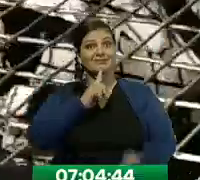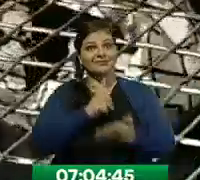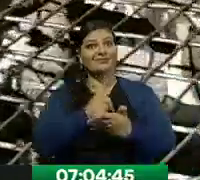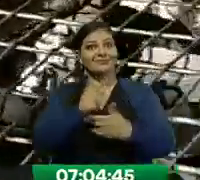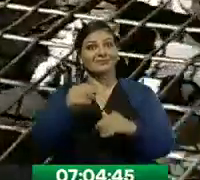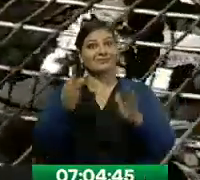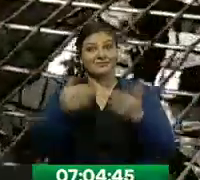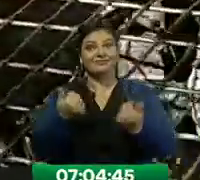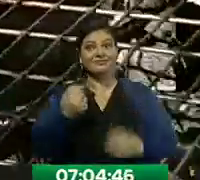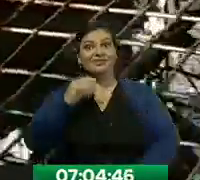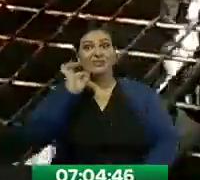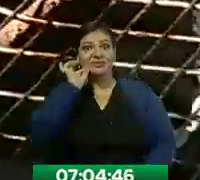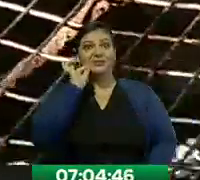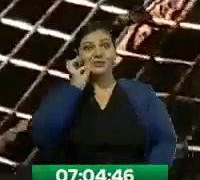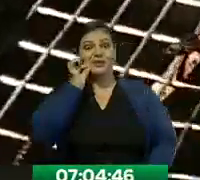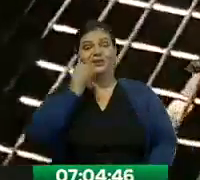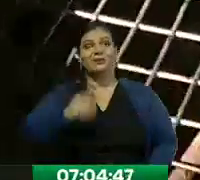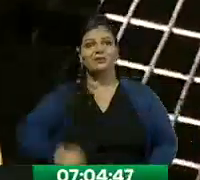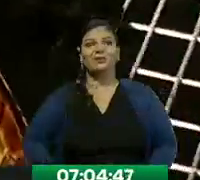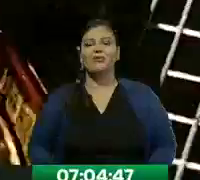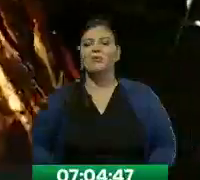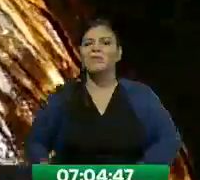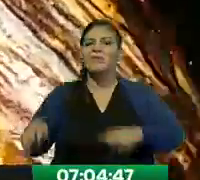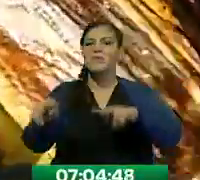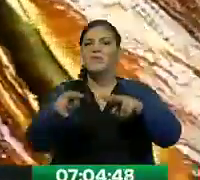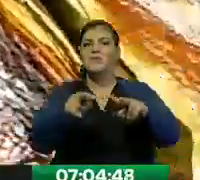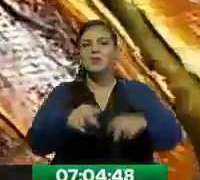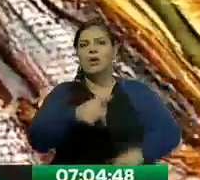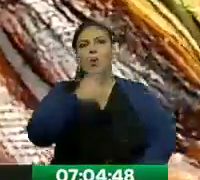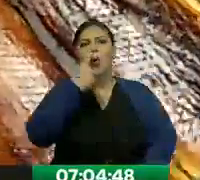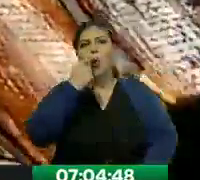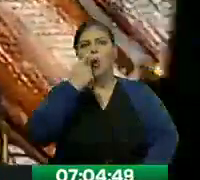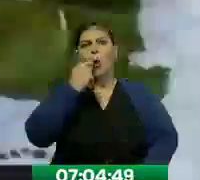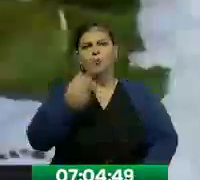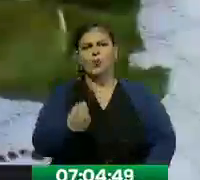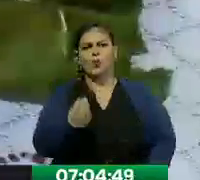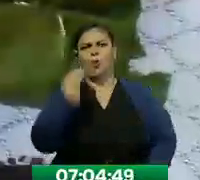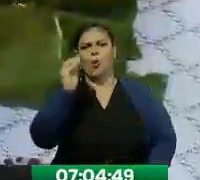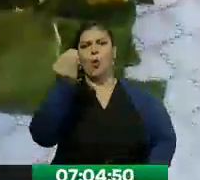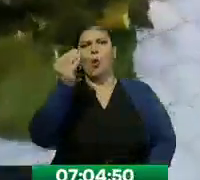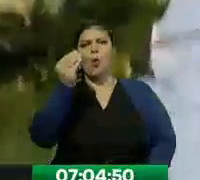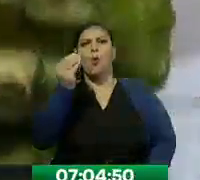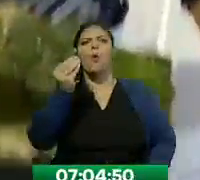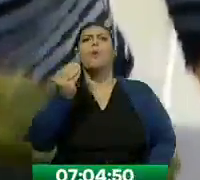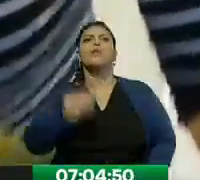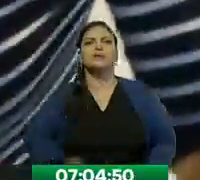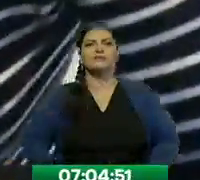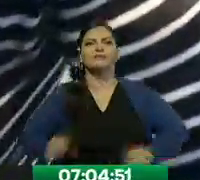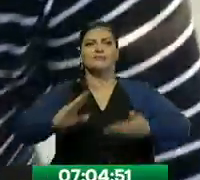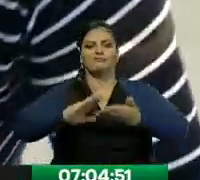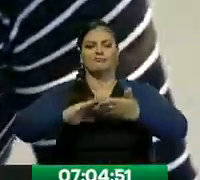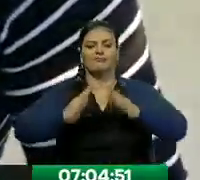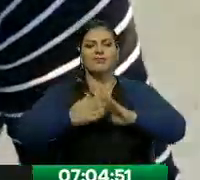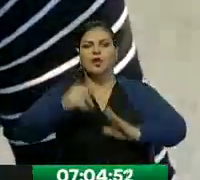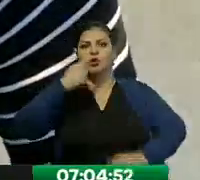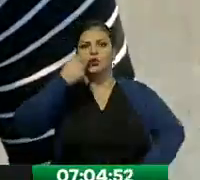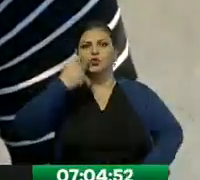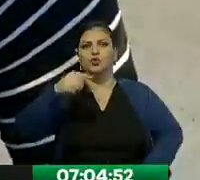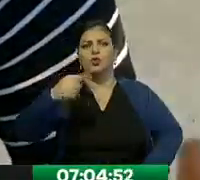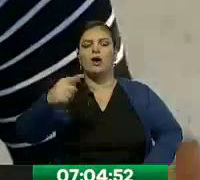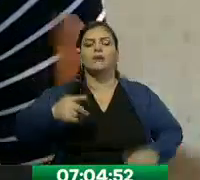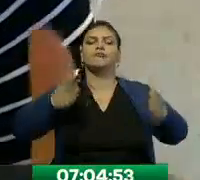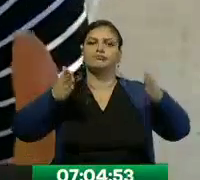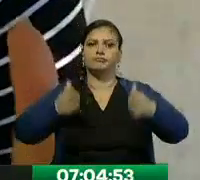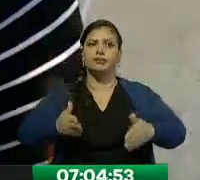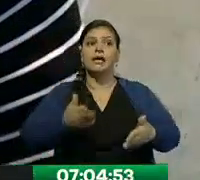un lugar en donde este plato realizado por este joven quien es suave y que su especialidad es el hampa que él comenta la